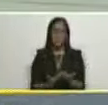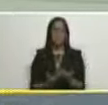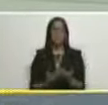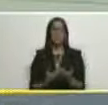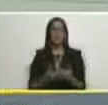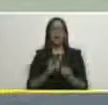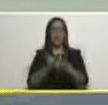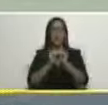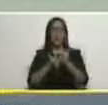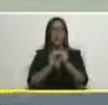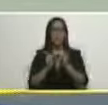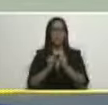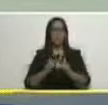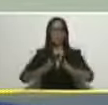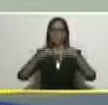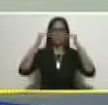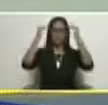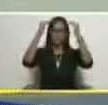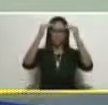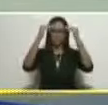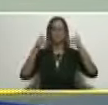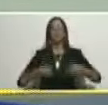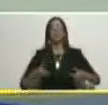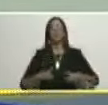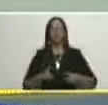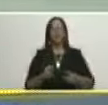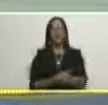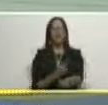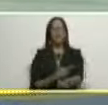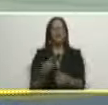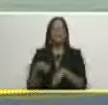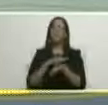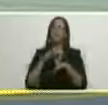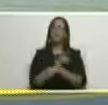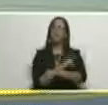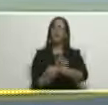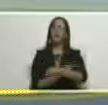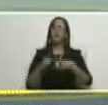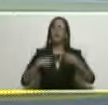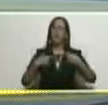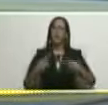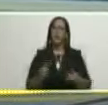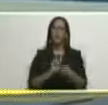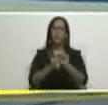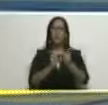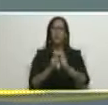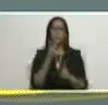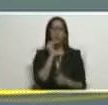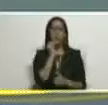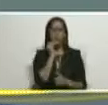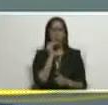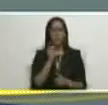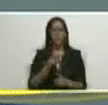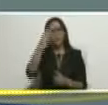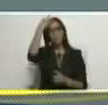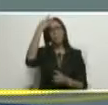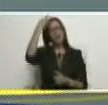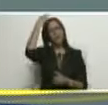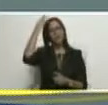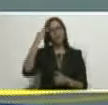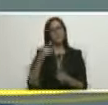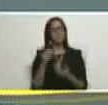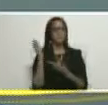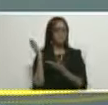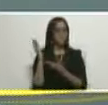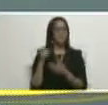de alto rendimiento. Aquí está nuestro hermano ministro del Poder Popular, del Deporte y la Juventud, Mervin Maldonado,